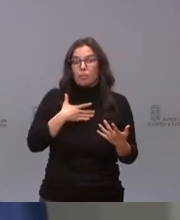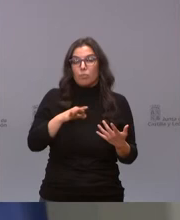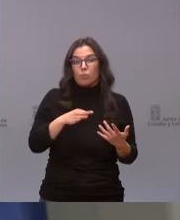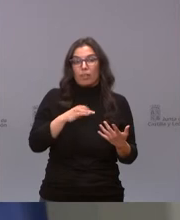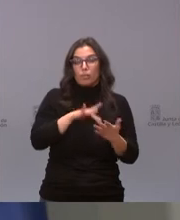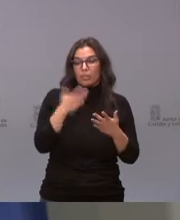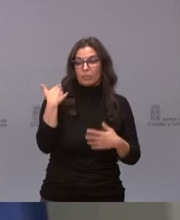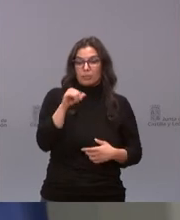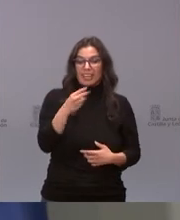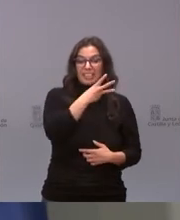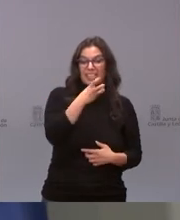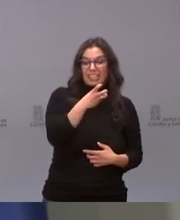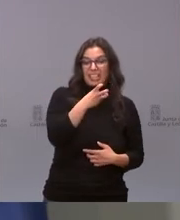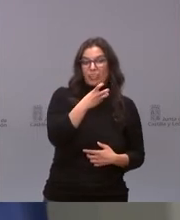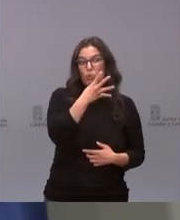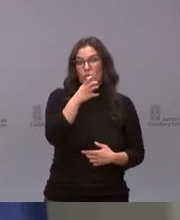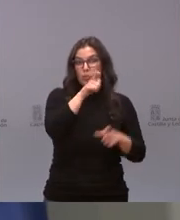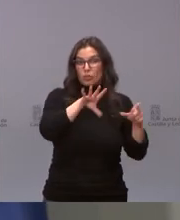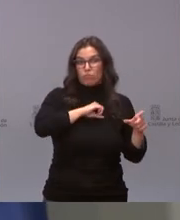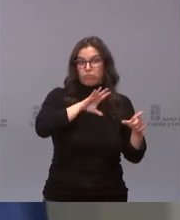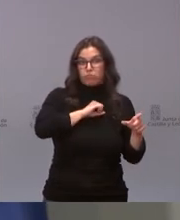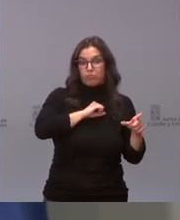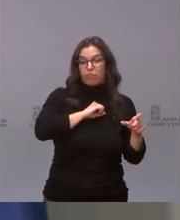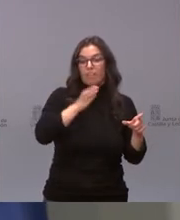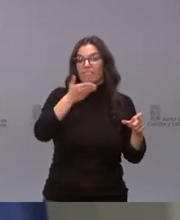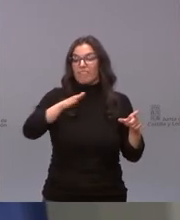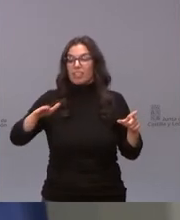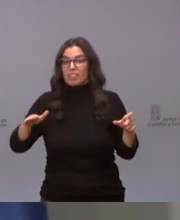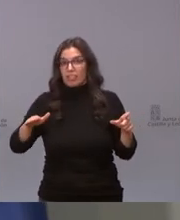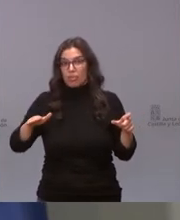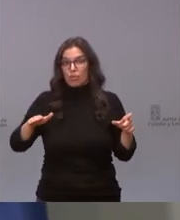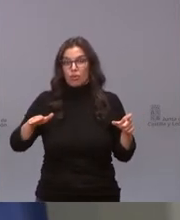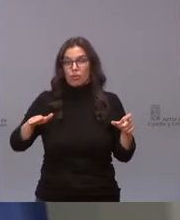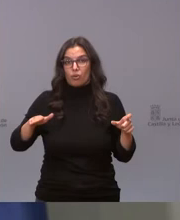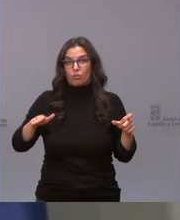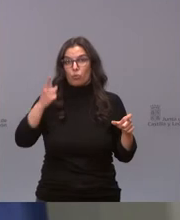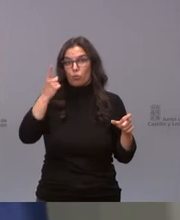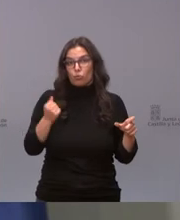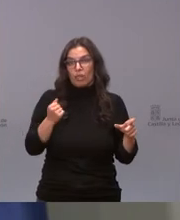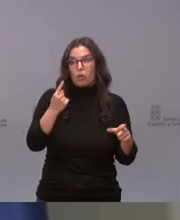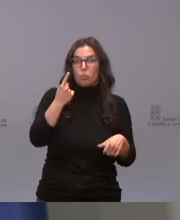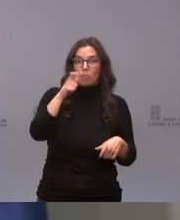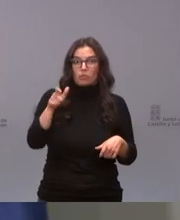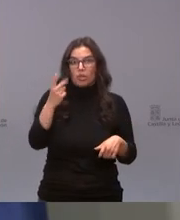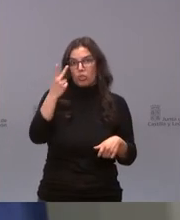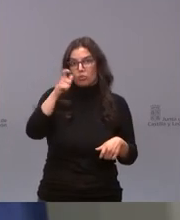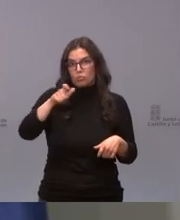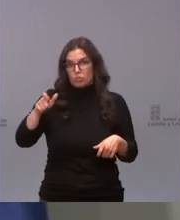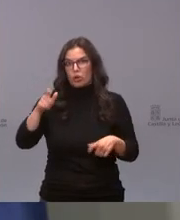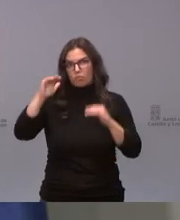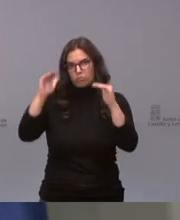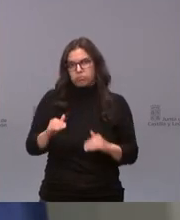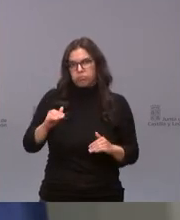la semana pasada, 300 y pico, 400, y nuestra letalidad diaria es una o dos personas. Ha bajado notablemente, se ha bajado